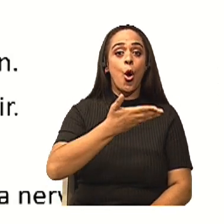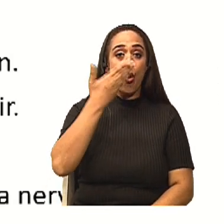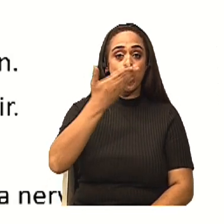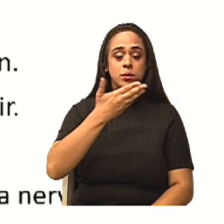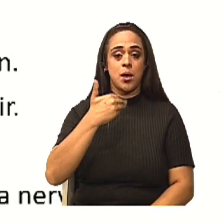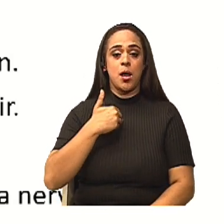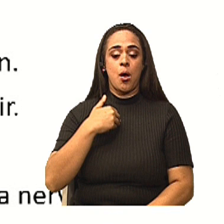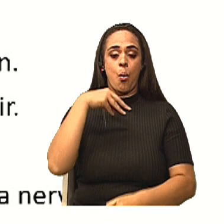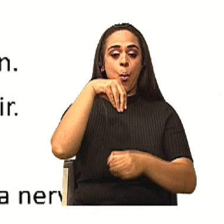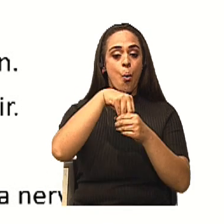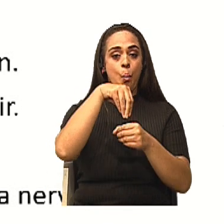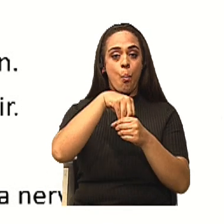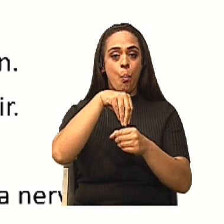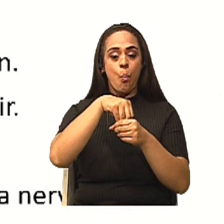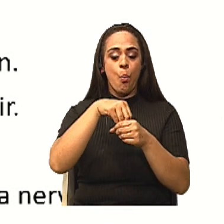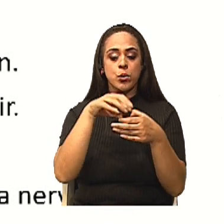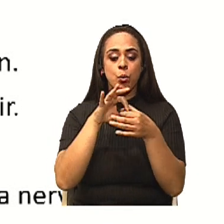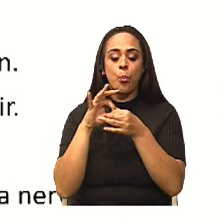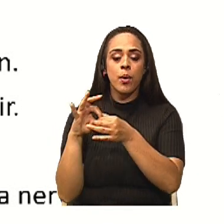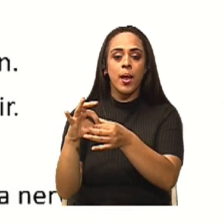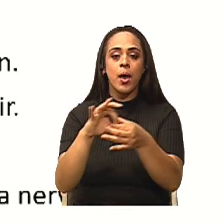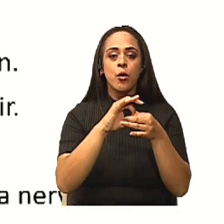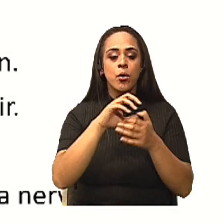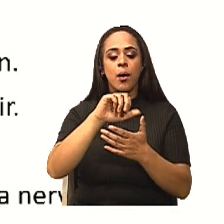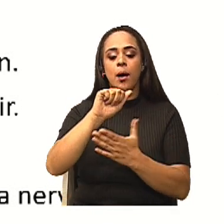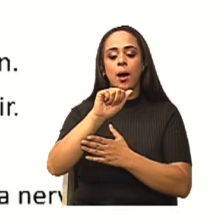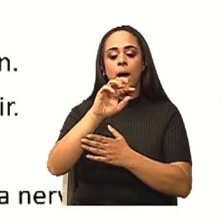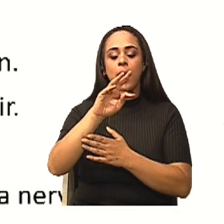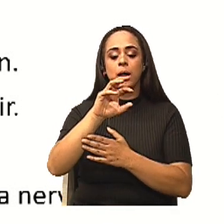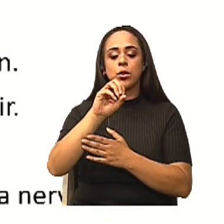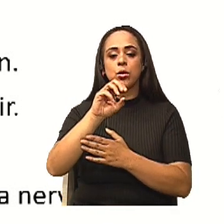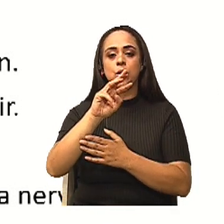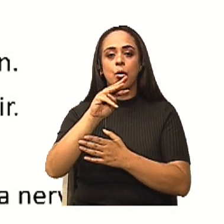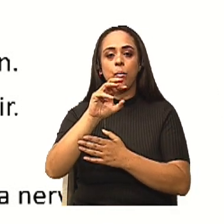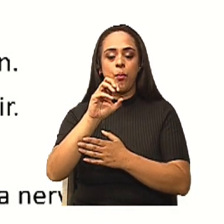compuesto, porque es la unión de dos átomos de oxígeno.